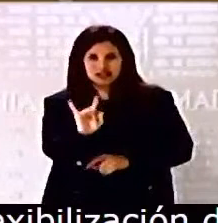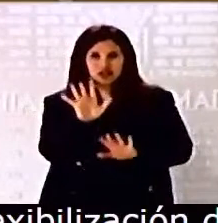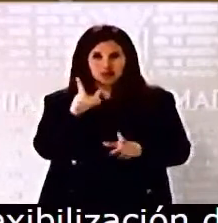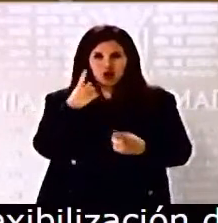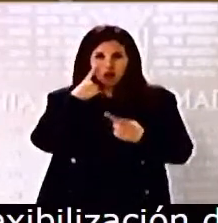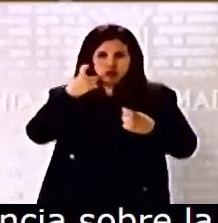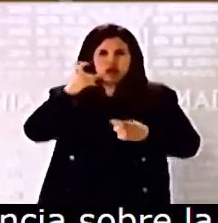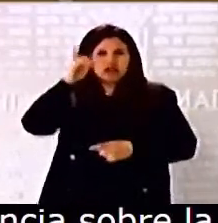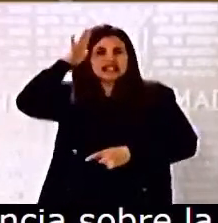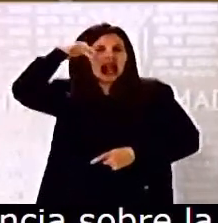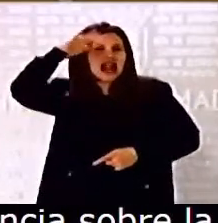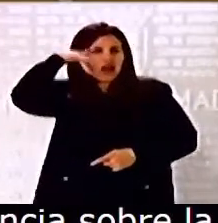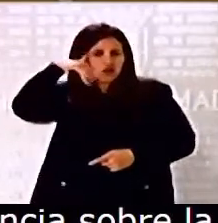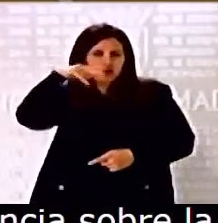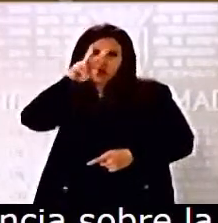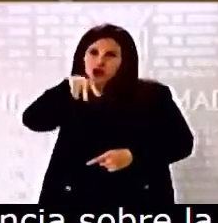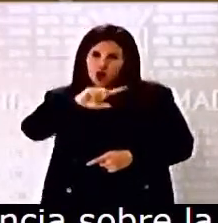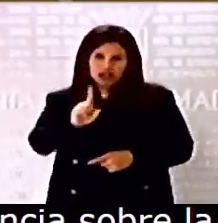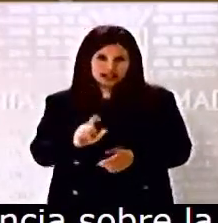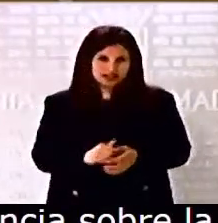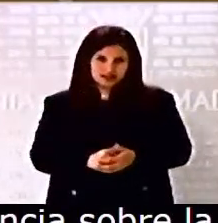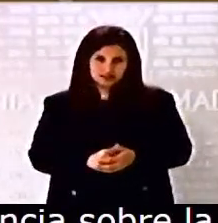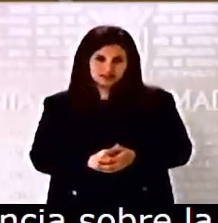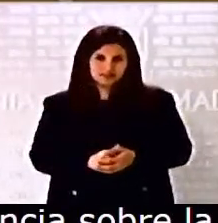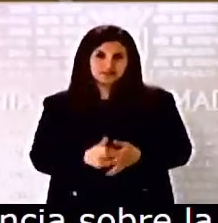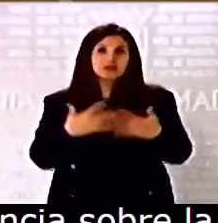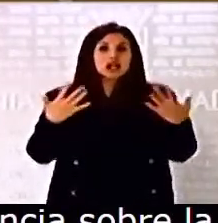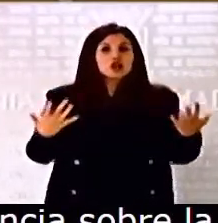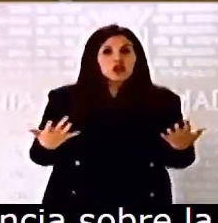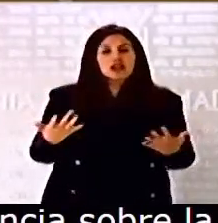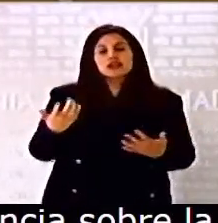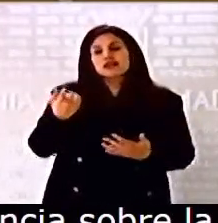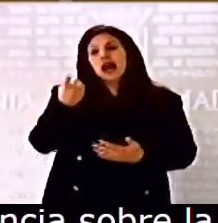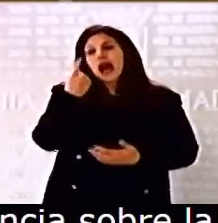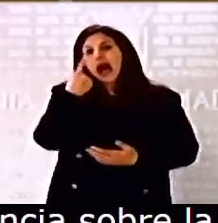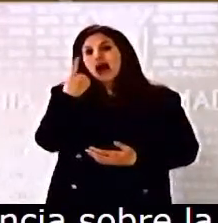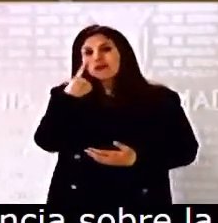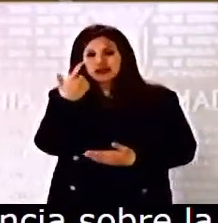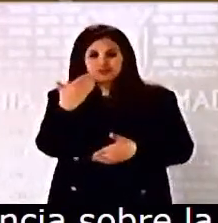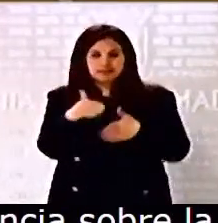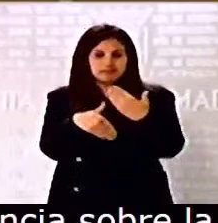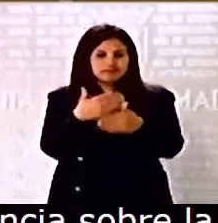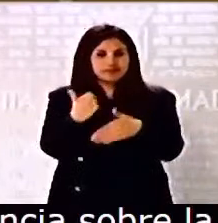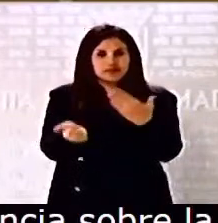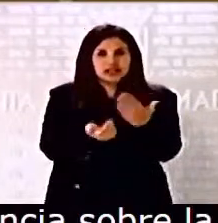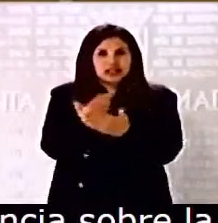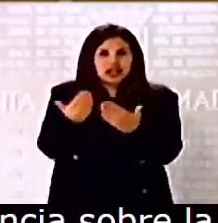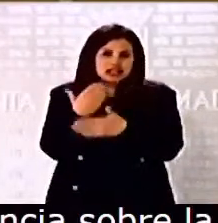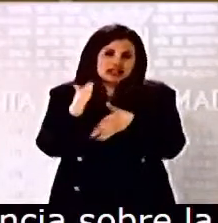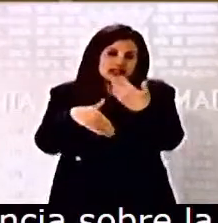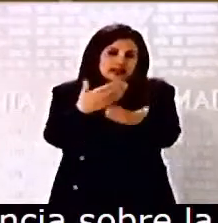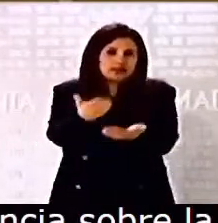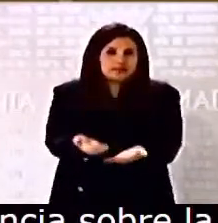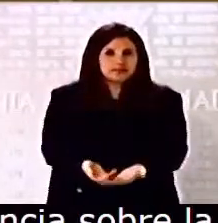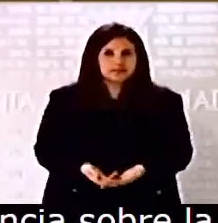Por lo tanto, vamos a ver qué es lo que podemos hacer, ¿no?